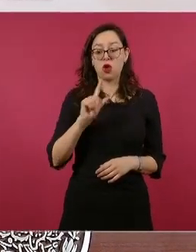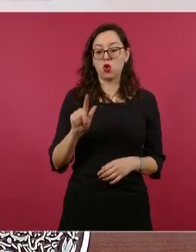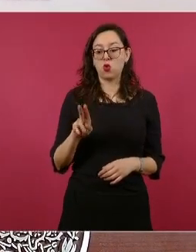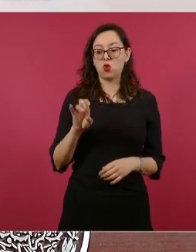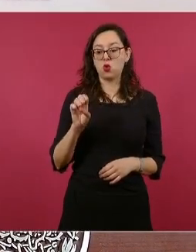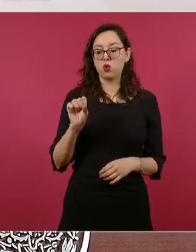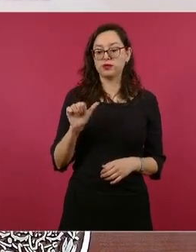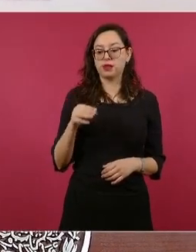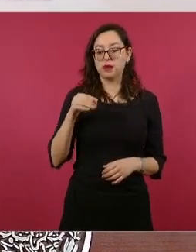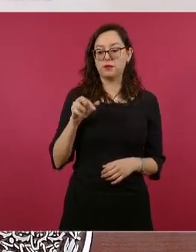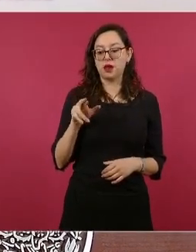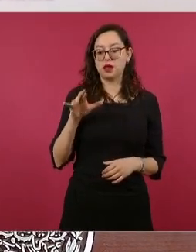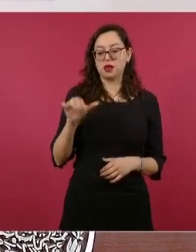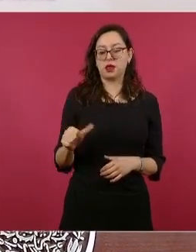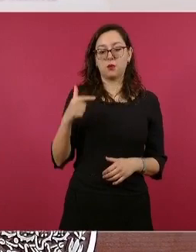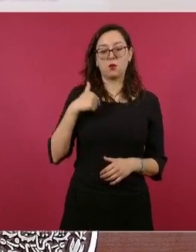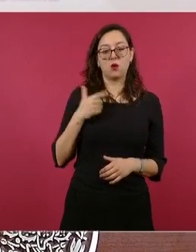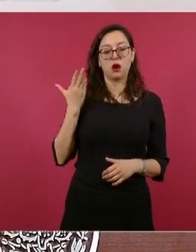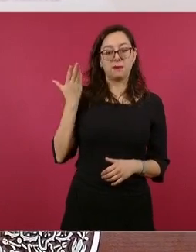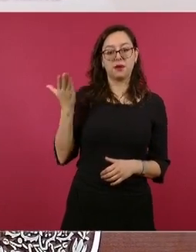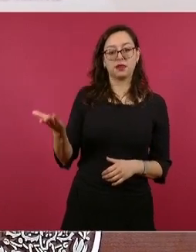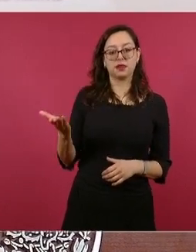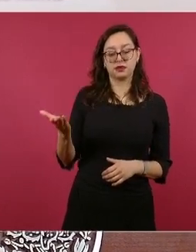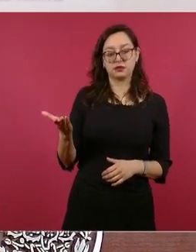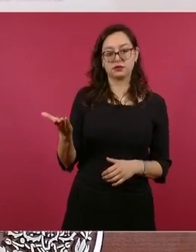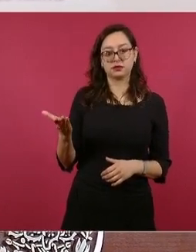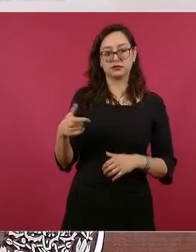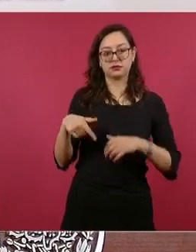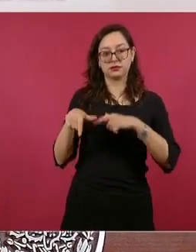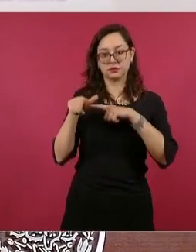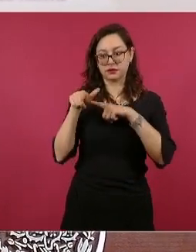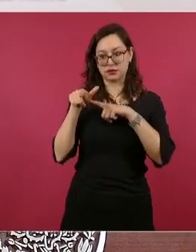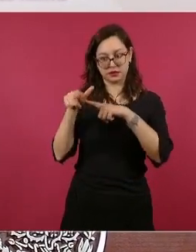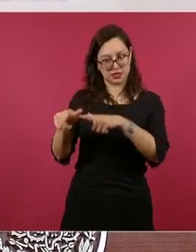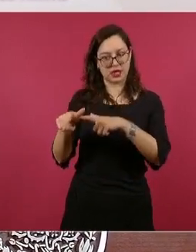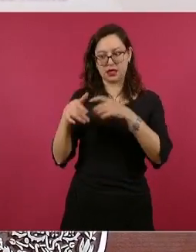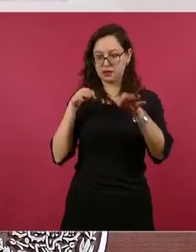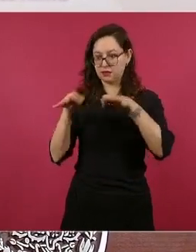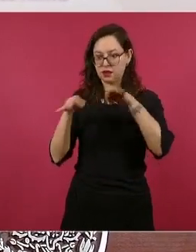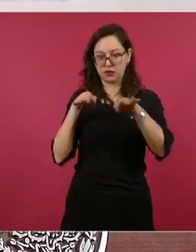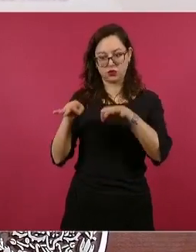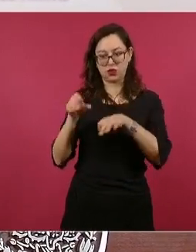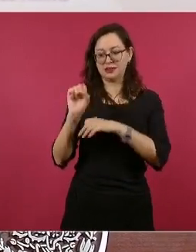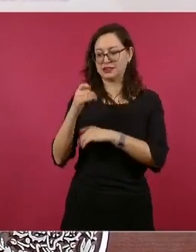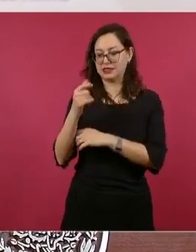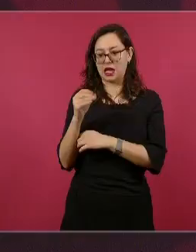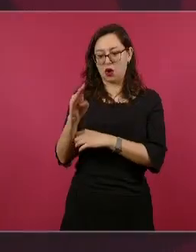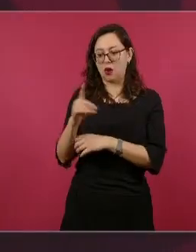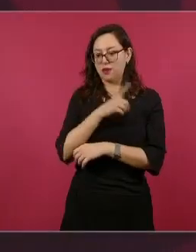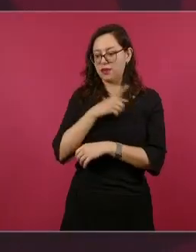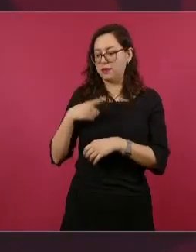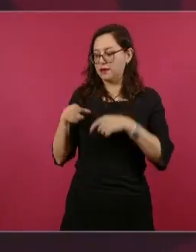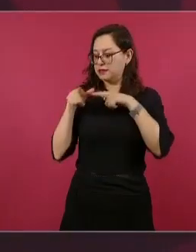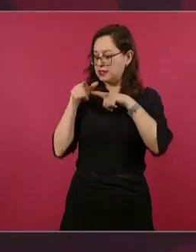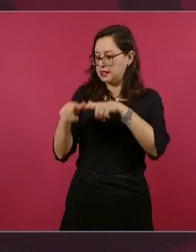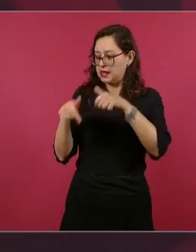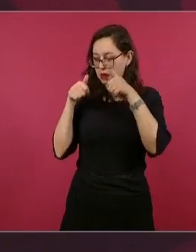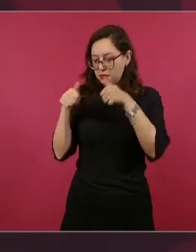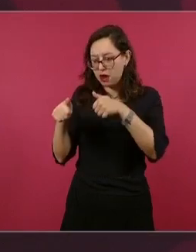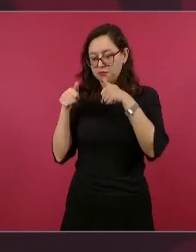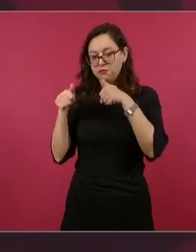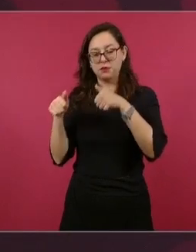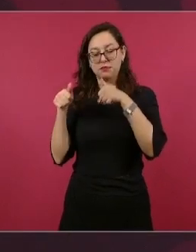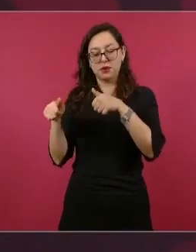para que no deje gobernación de ver el asunto. Yo creo